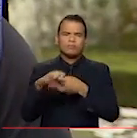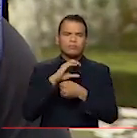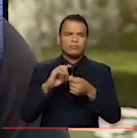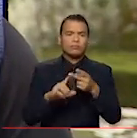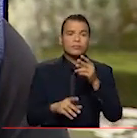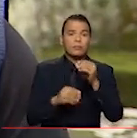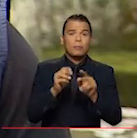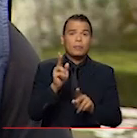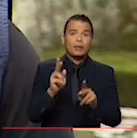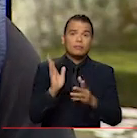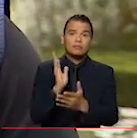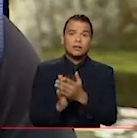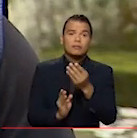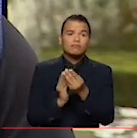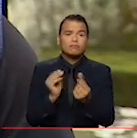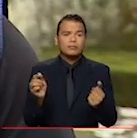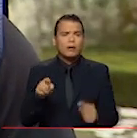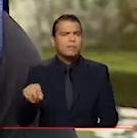que están desaparecidas, que